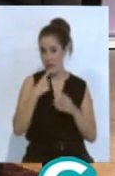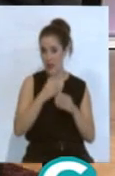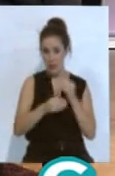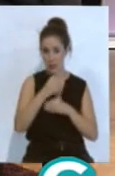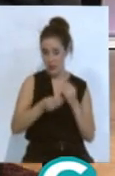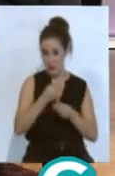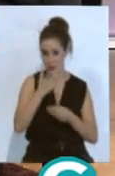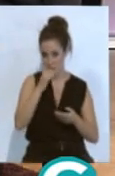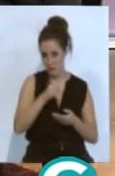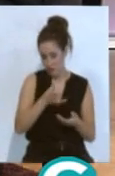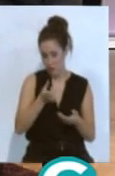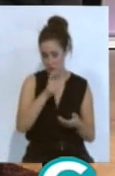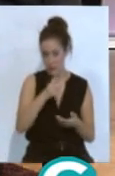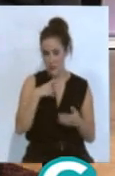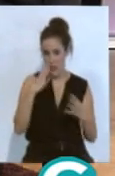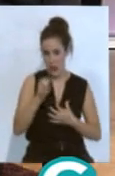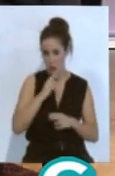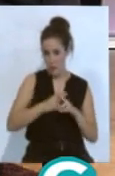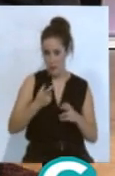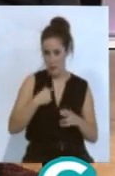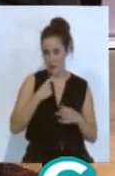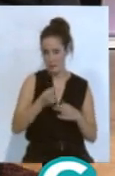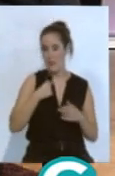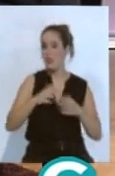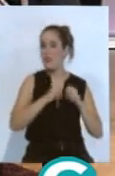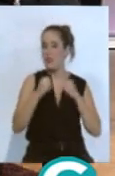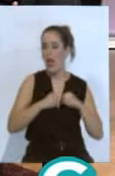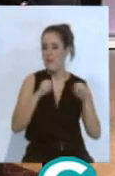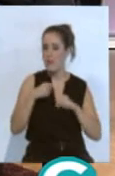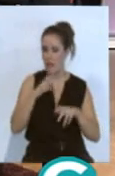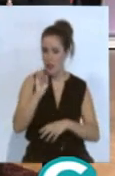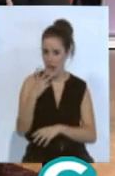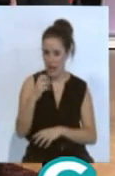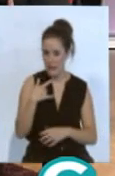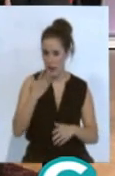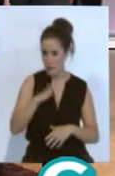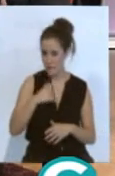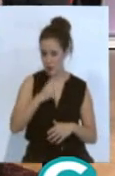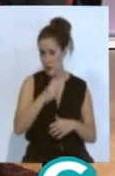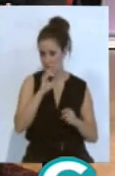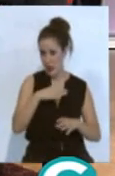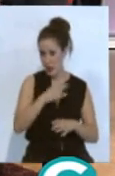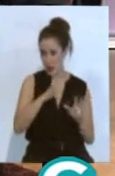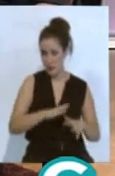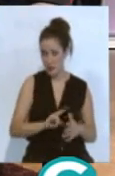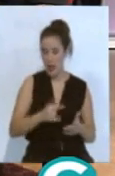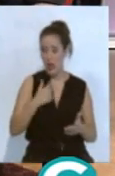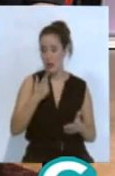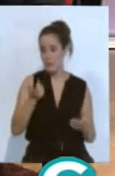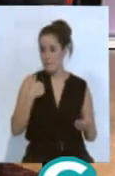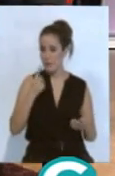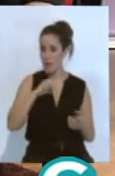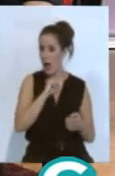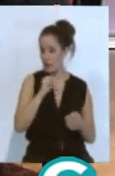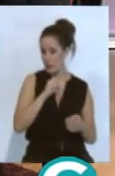se llama realmente la chirigota. Y es lo que trata, es defender la caleta a muerte como lo haría él, que no está, pero estamos nosotros